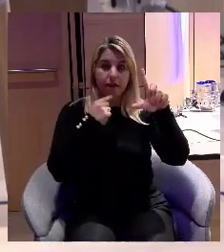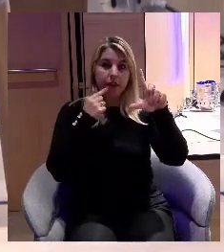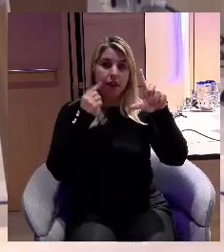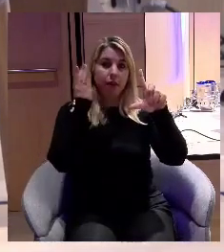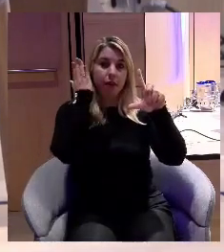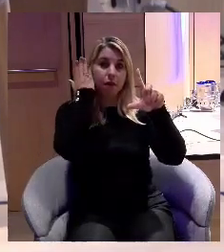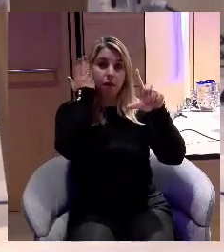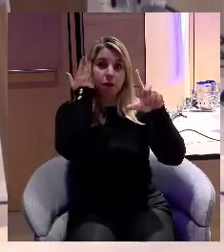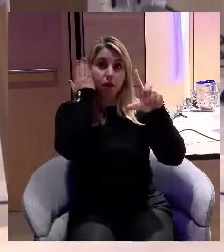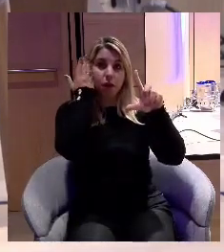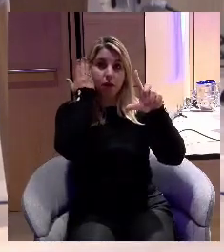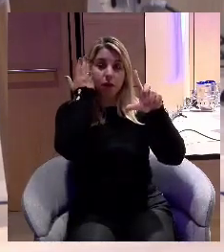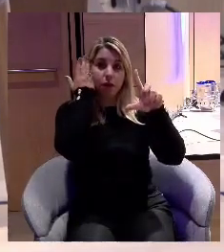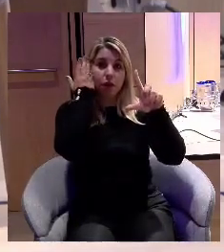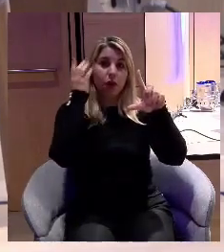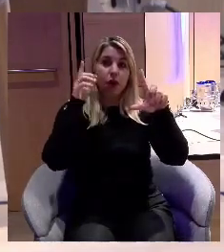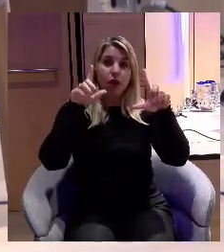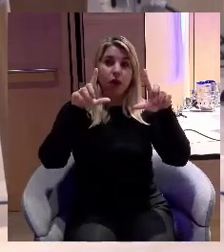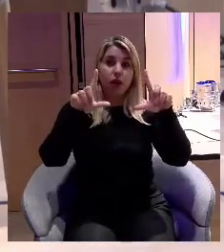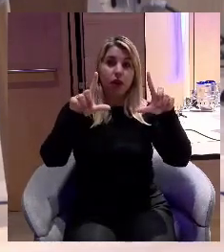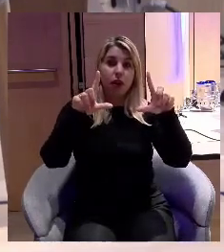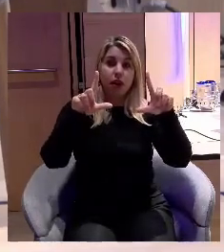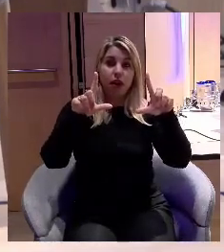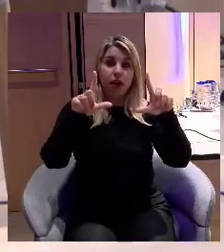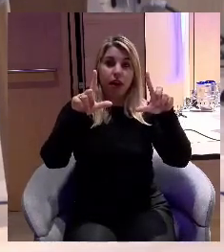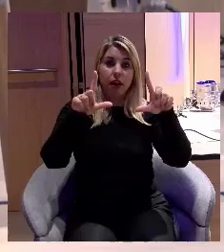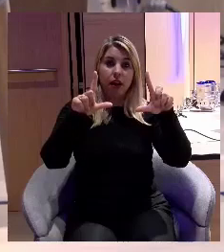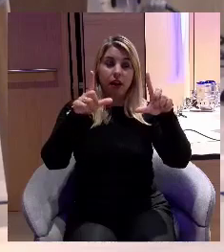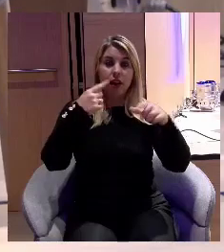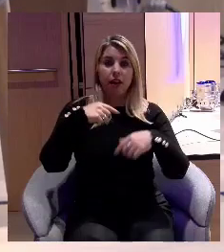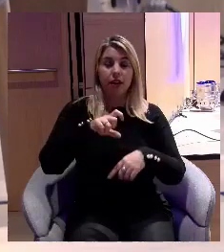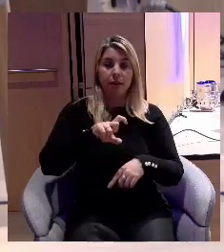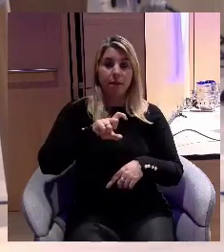foto que había pública, donde estaba mordiendo una medalla de una